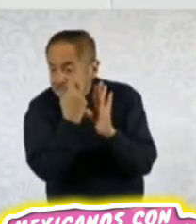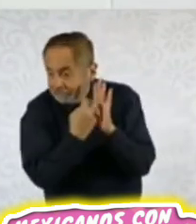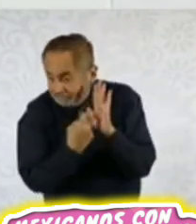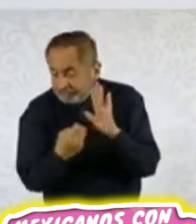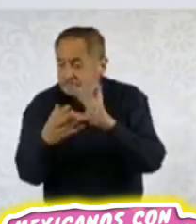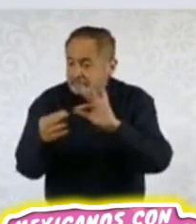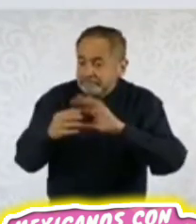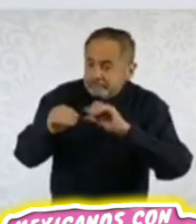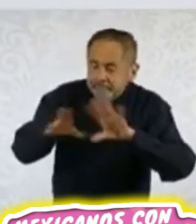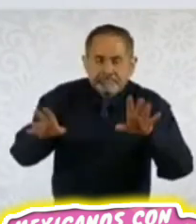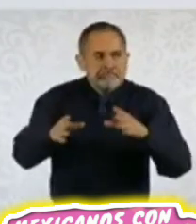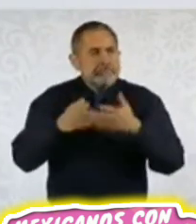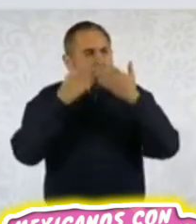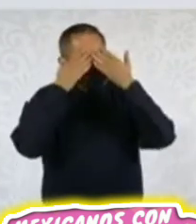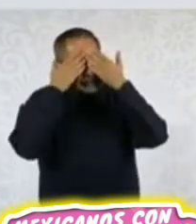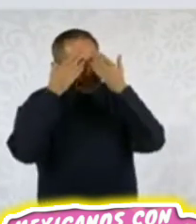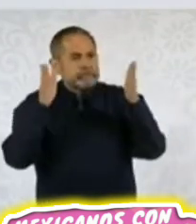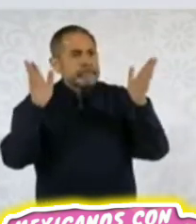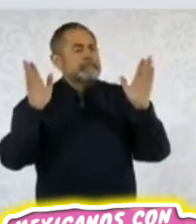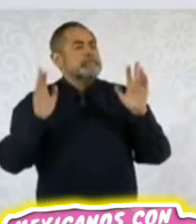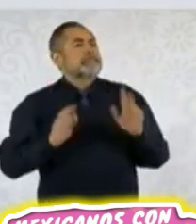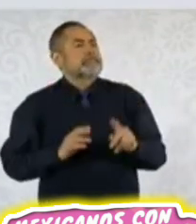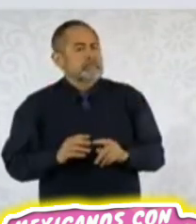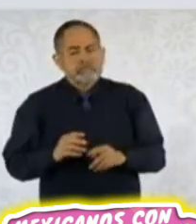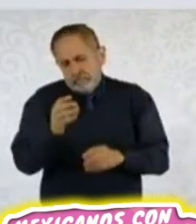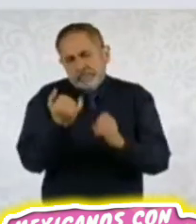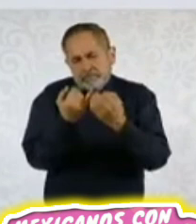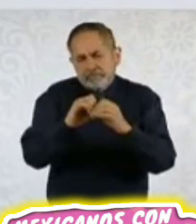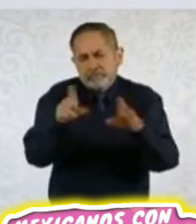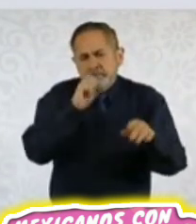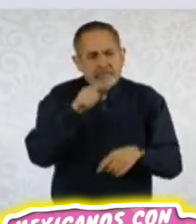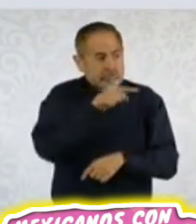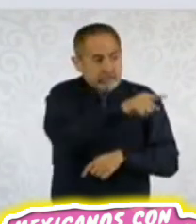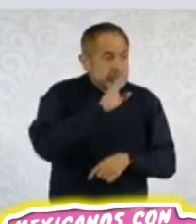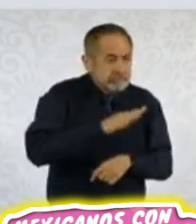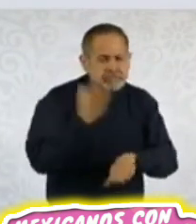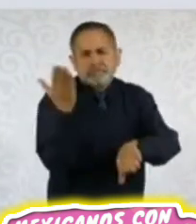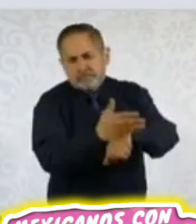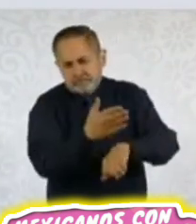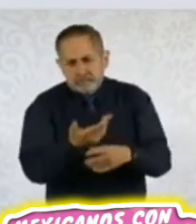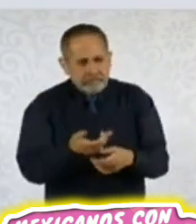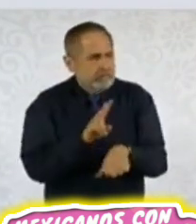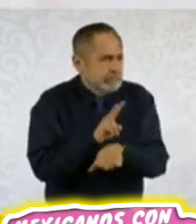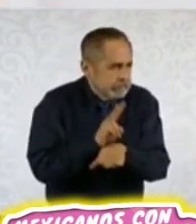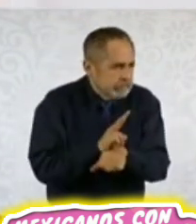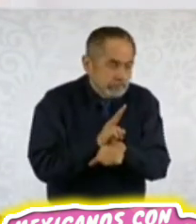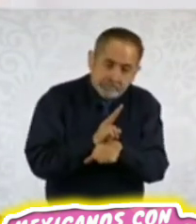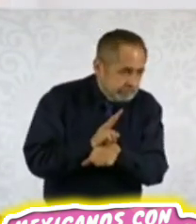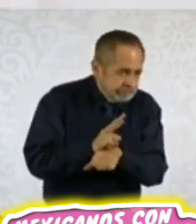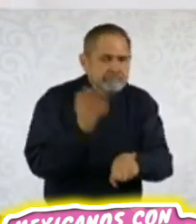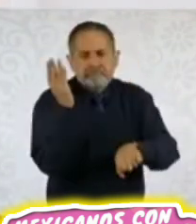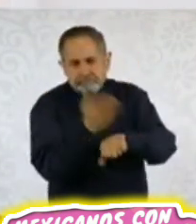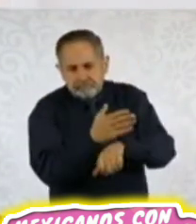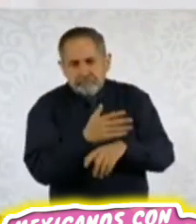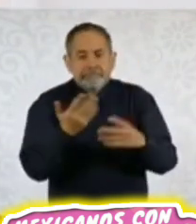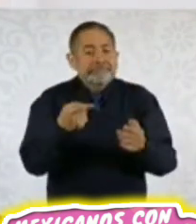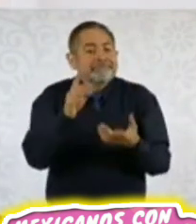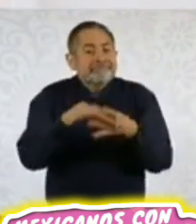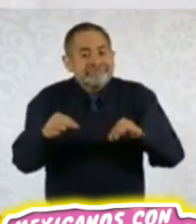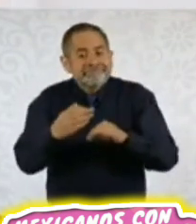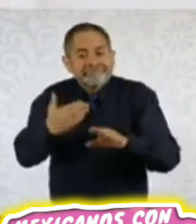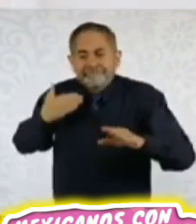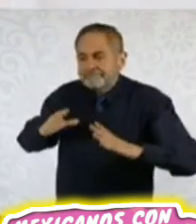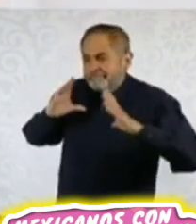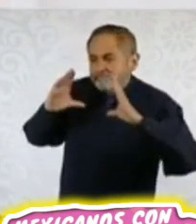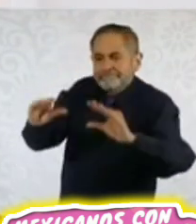Por supuesto que tiene que haber su parte de sanción y vigilancia, pero es muy importante la